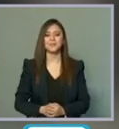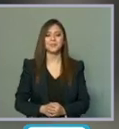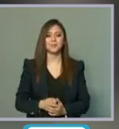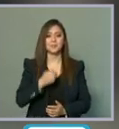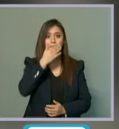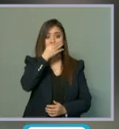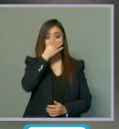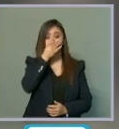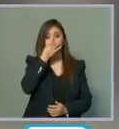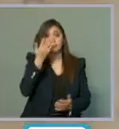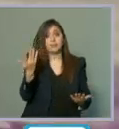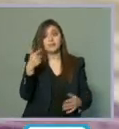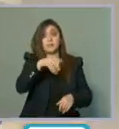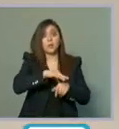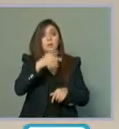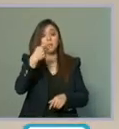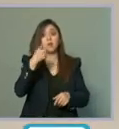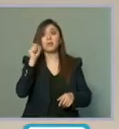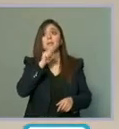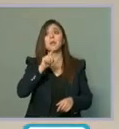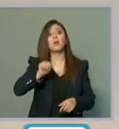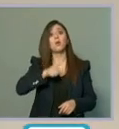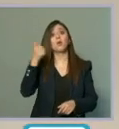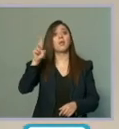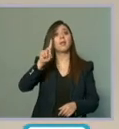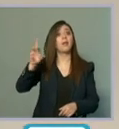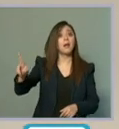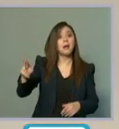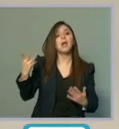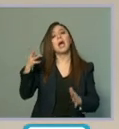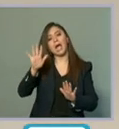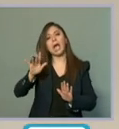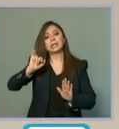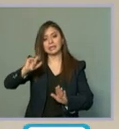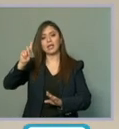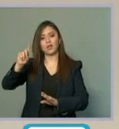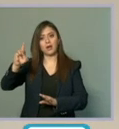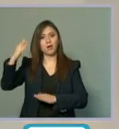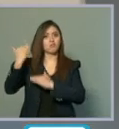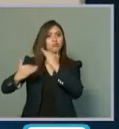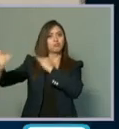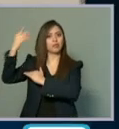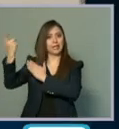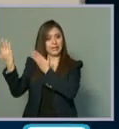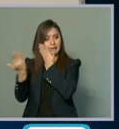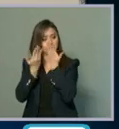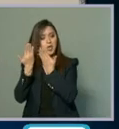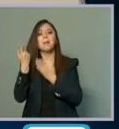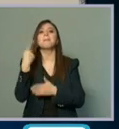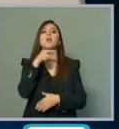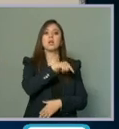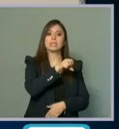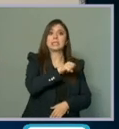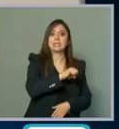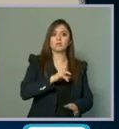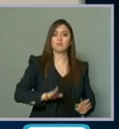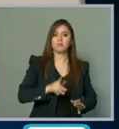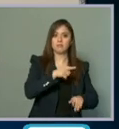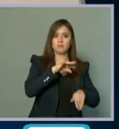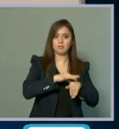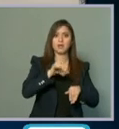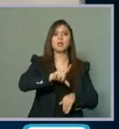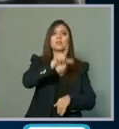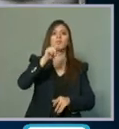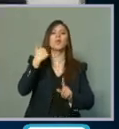Exacto, también he tenido otros grandes doctores, pero aquí sí es doctor en medicina, el clásico. Ajá. Y se encuentran y se enamoran.